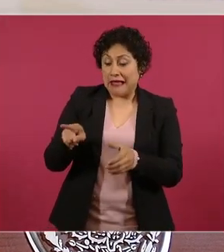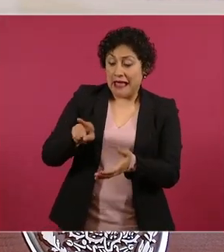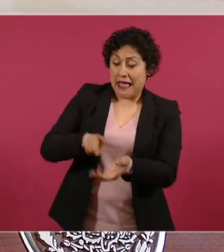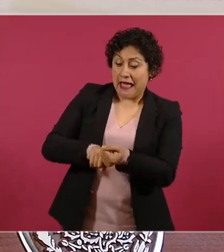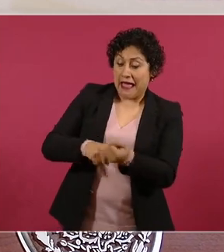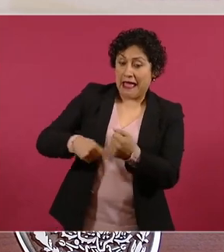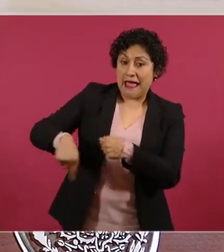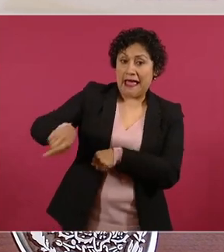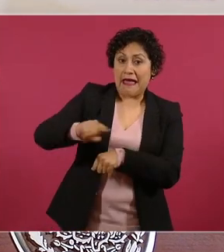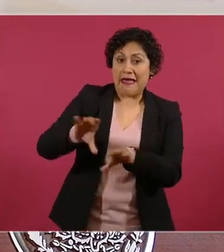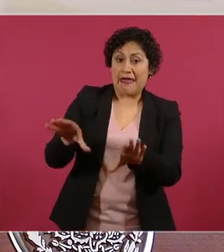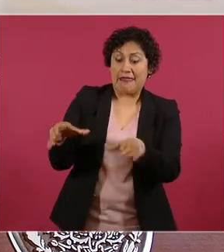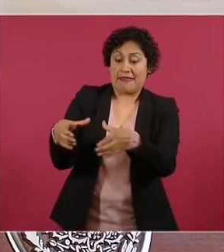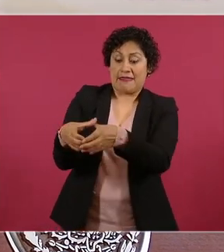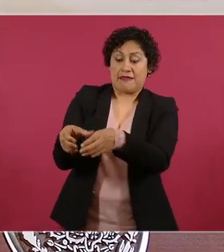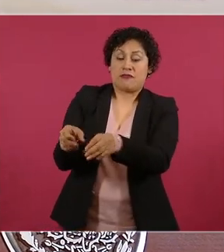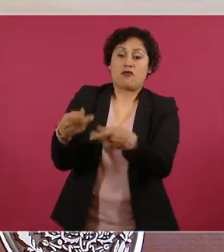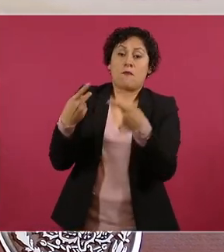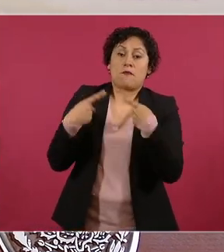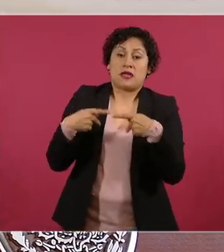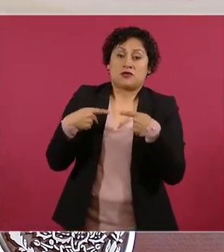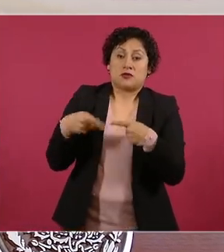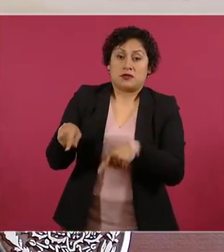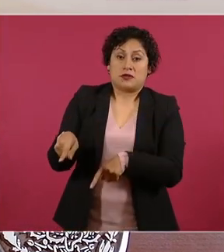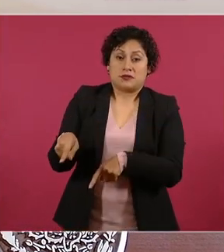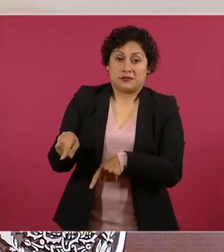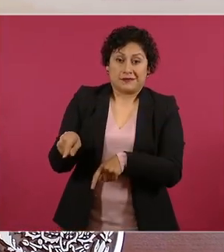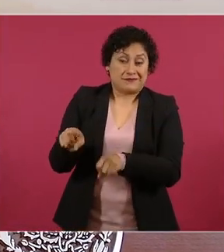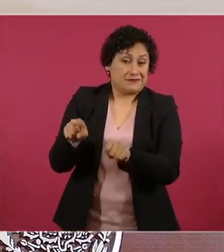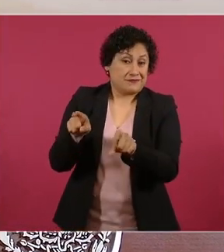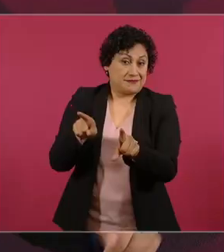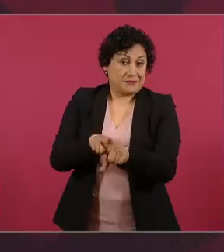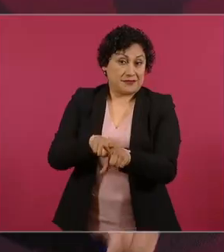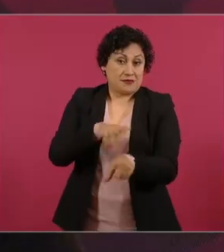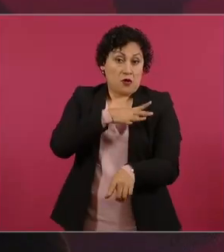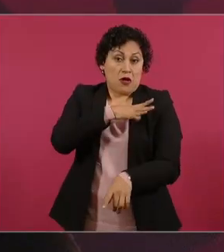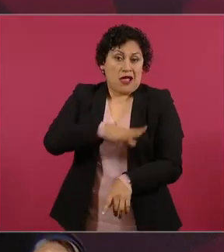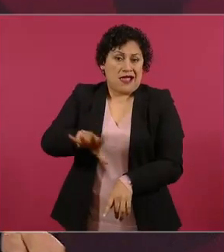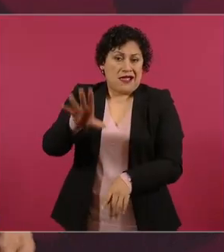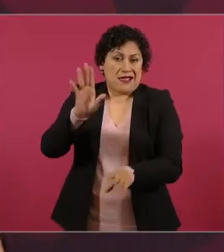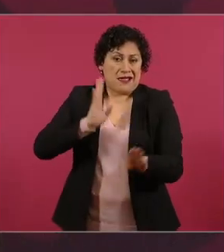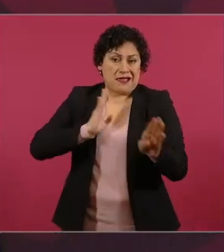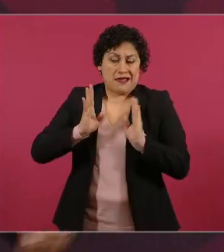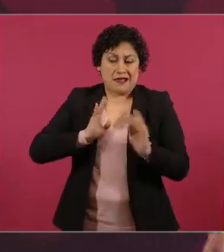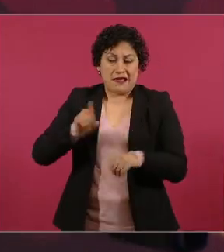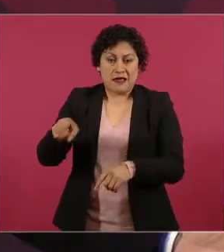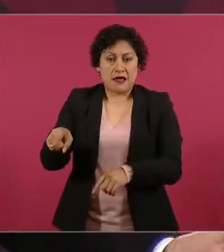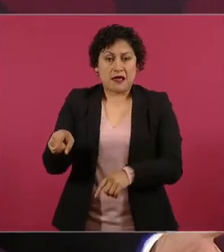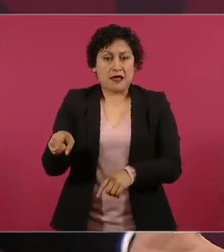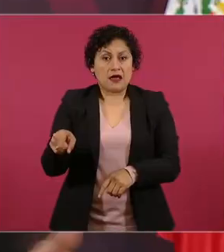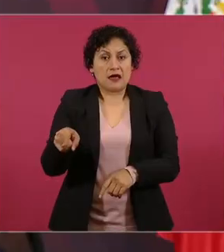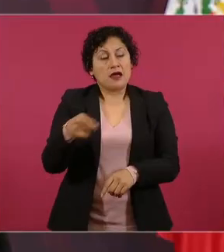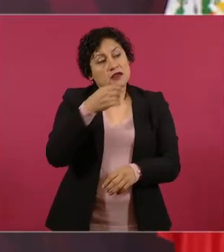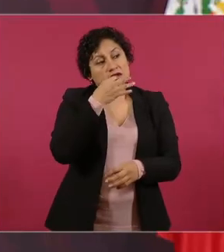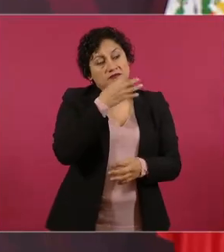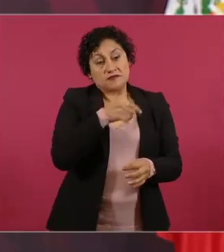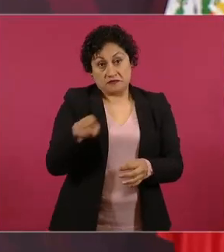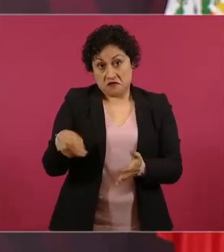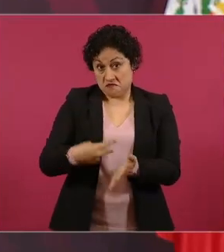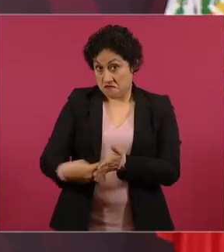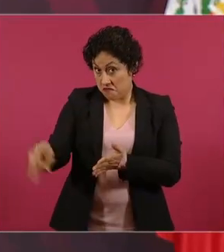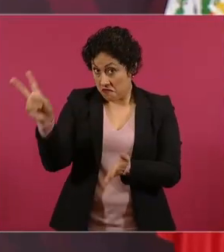con mucho aplomo y valor, dice: todo esto es una farsa, no existe la niña.